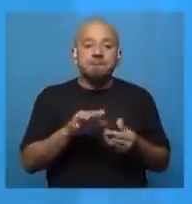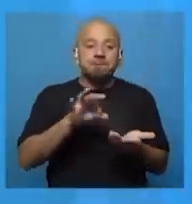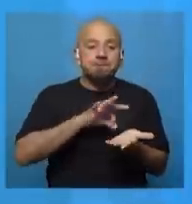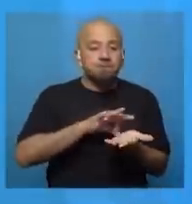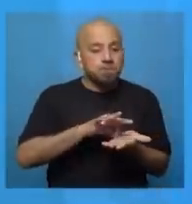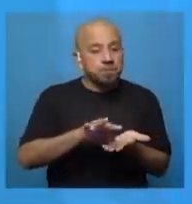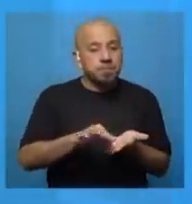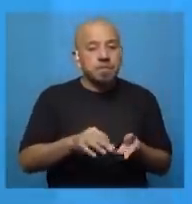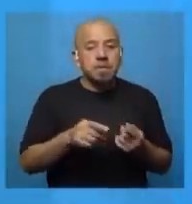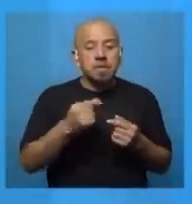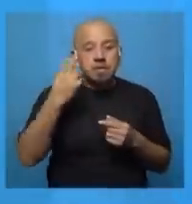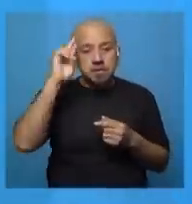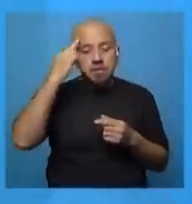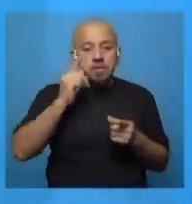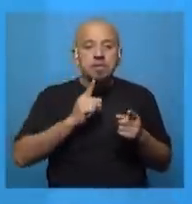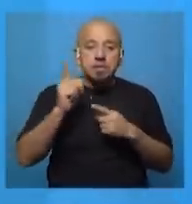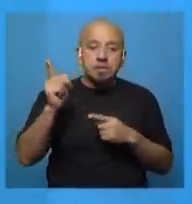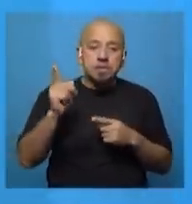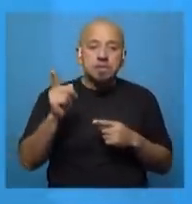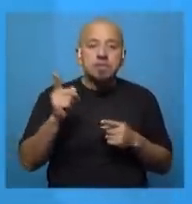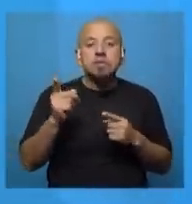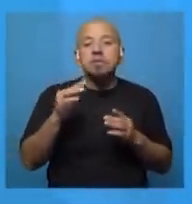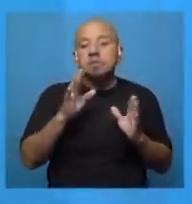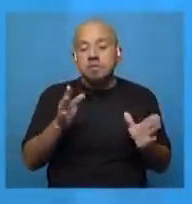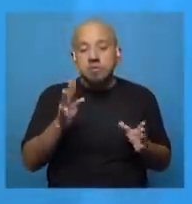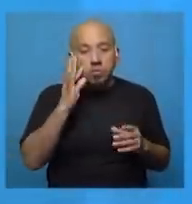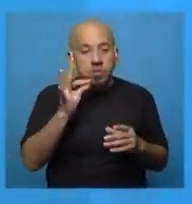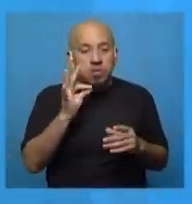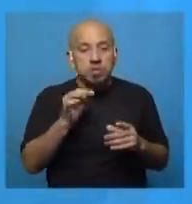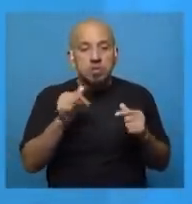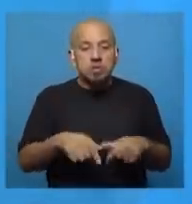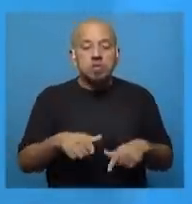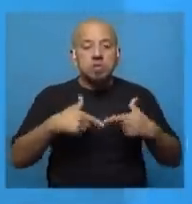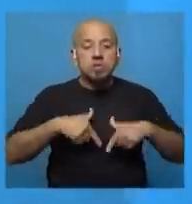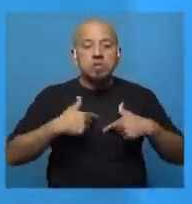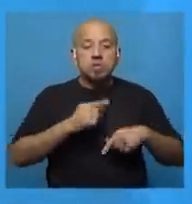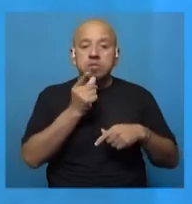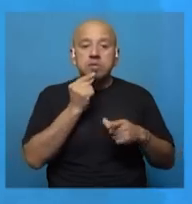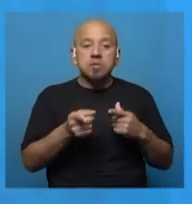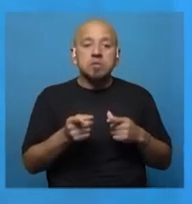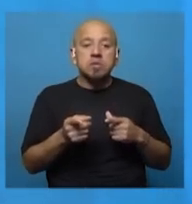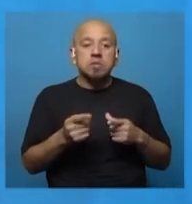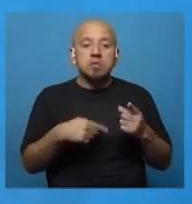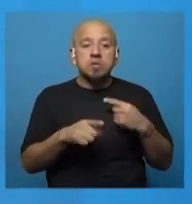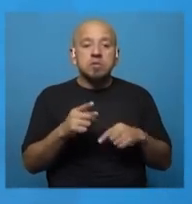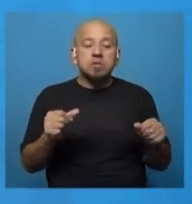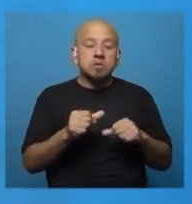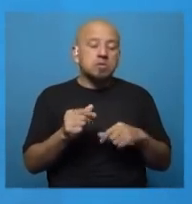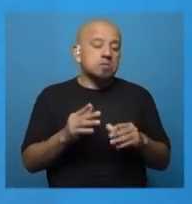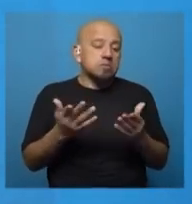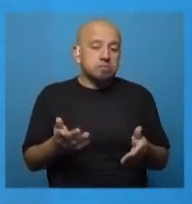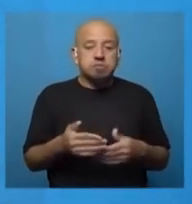servicios uruguayos allá sugirieron cautela y prudencia la cancillería del ministerio interior actuaron todo lo contrario